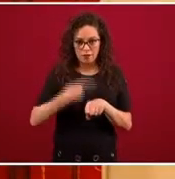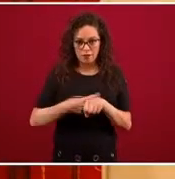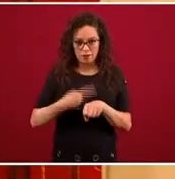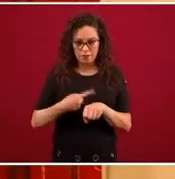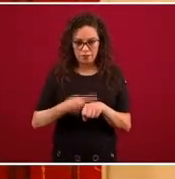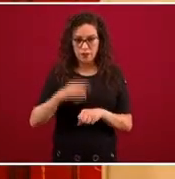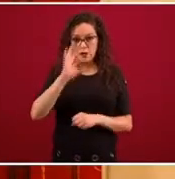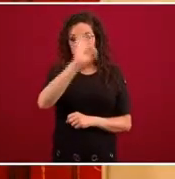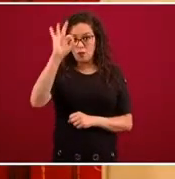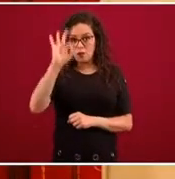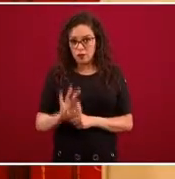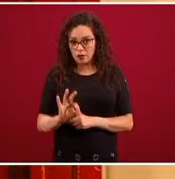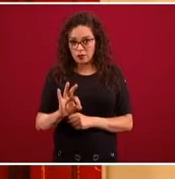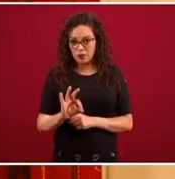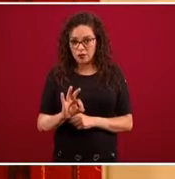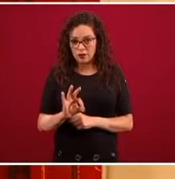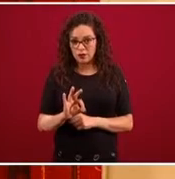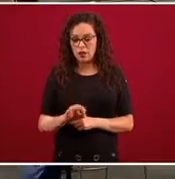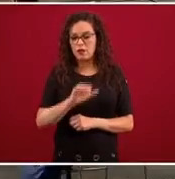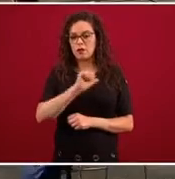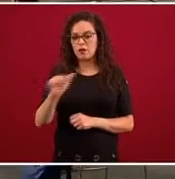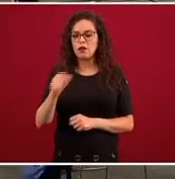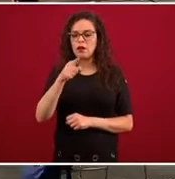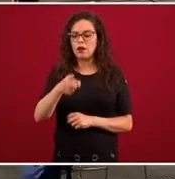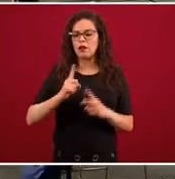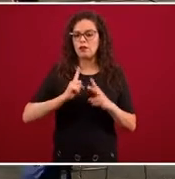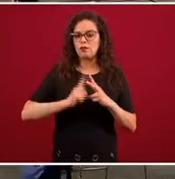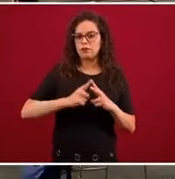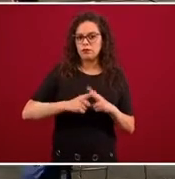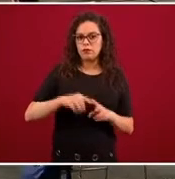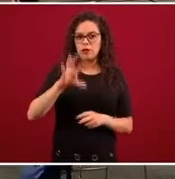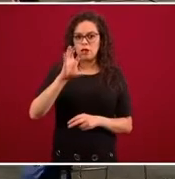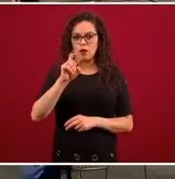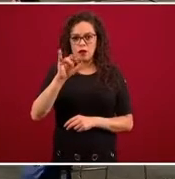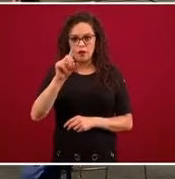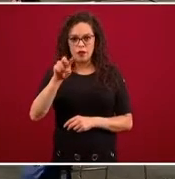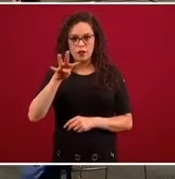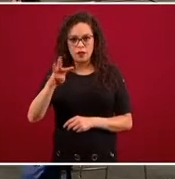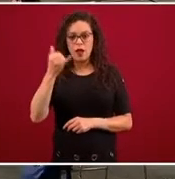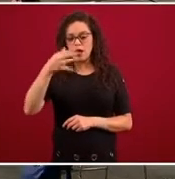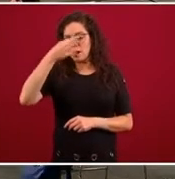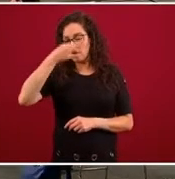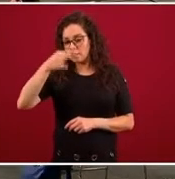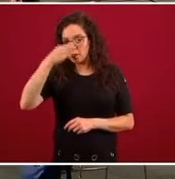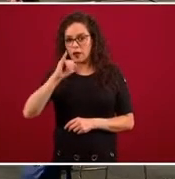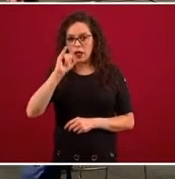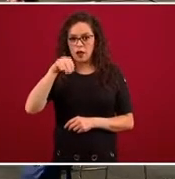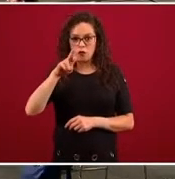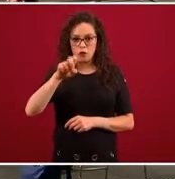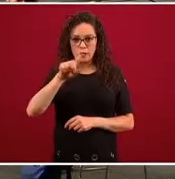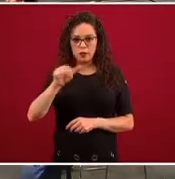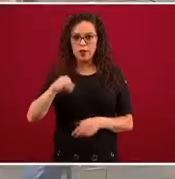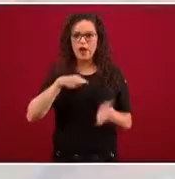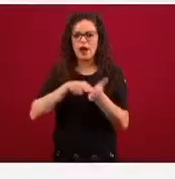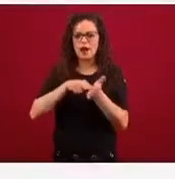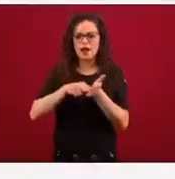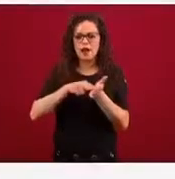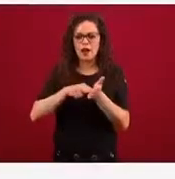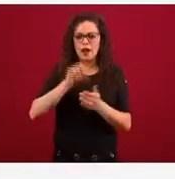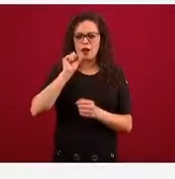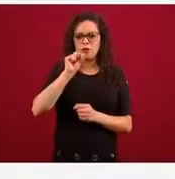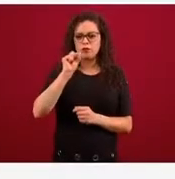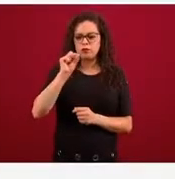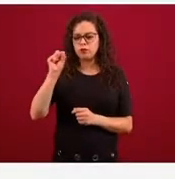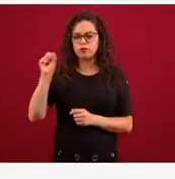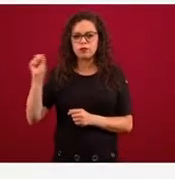de COVID. positividad de COVID-19 de This is influenza the black en la line, línea the negra dotted ahora, a la black línea line punteada right negra here. o segmentada negra.